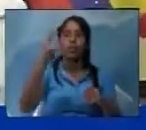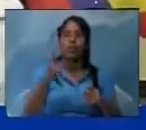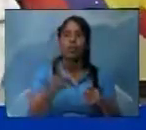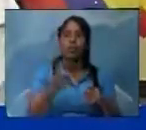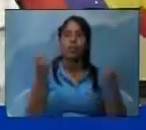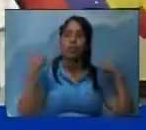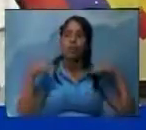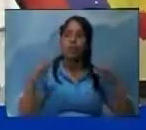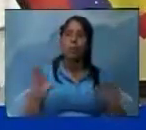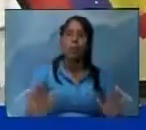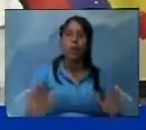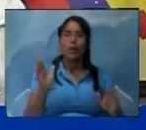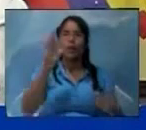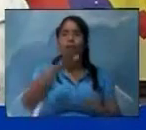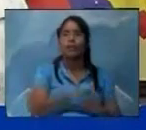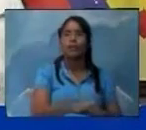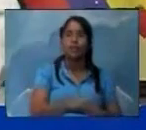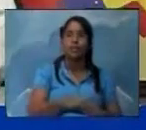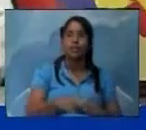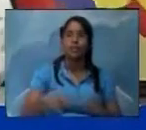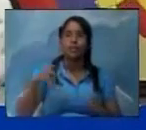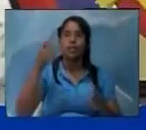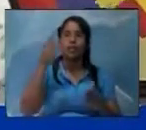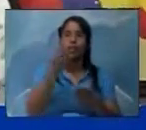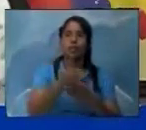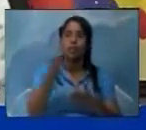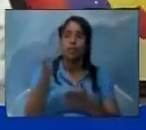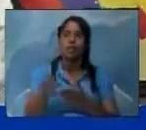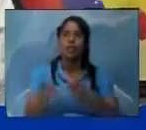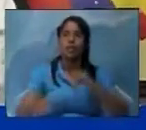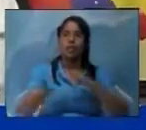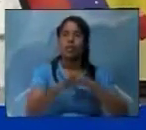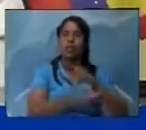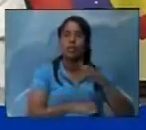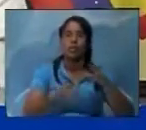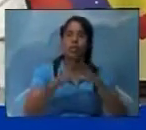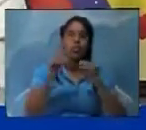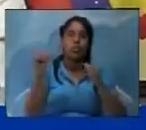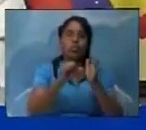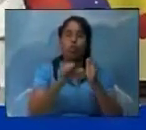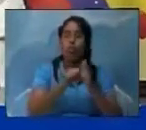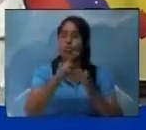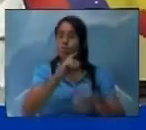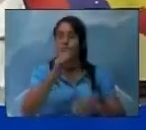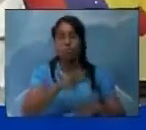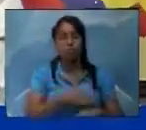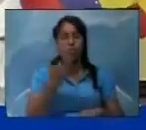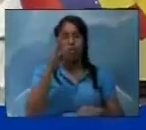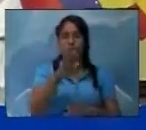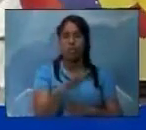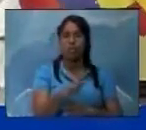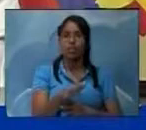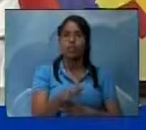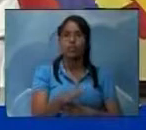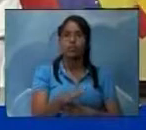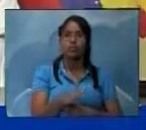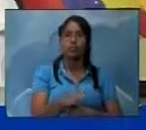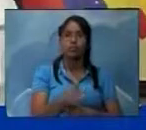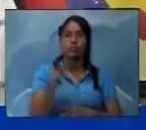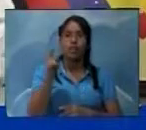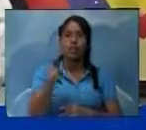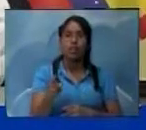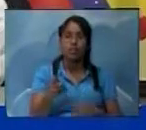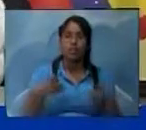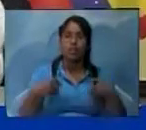sin embargo, estaban metiéndose, amados hermanos, donde no debían estar.